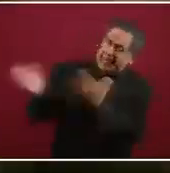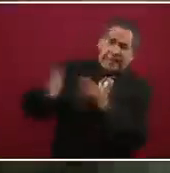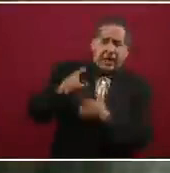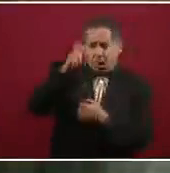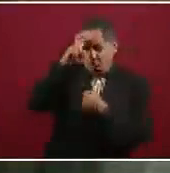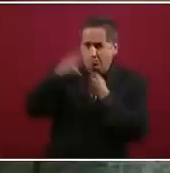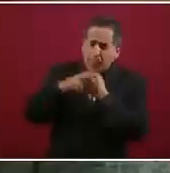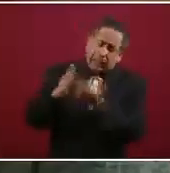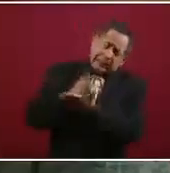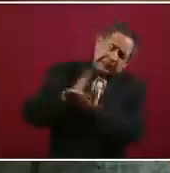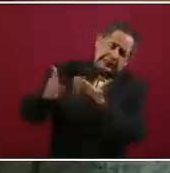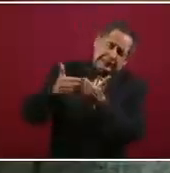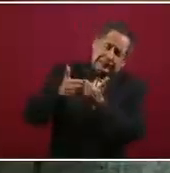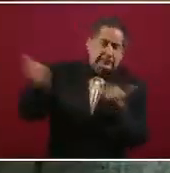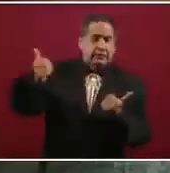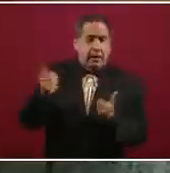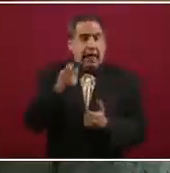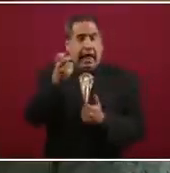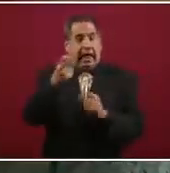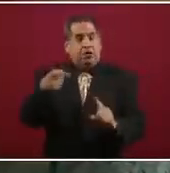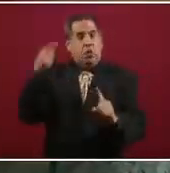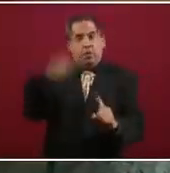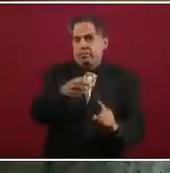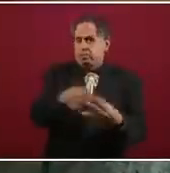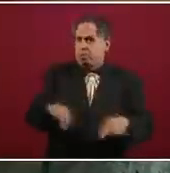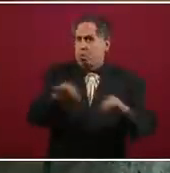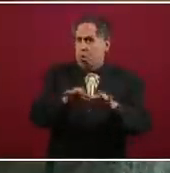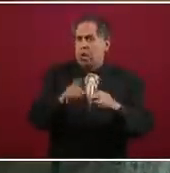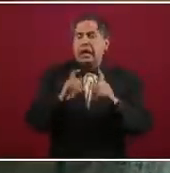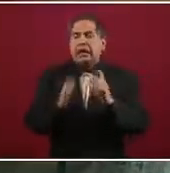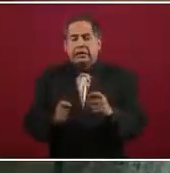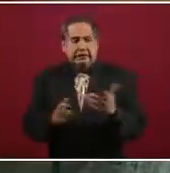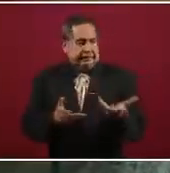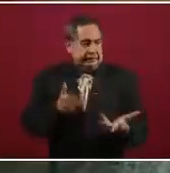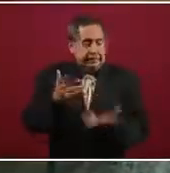europeo. Eso es lo más importante. Es el miedo